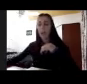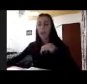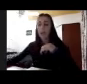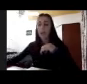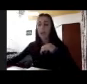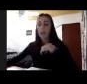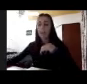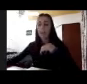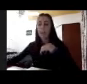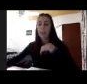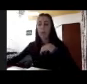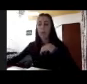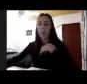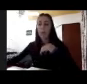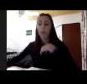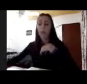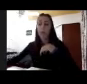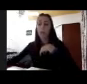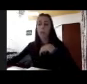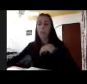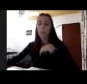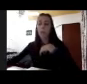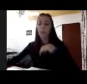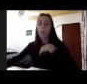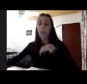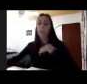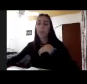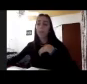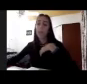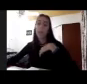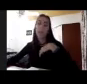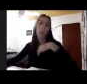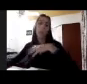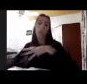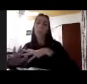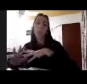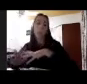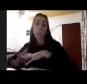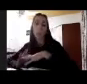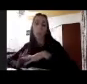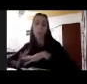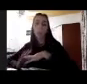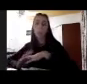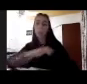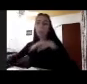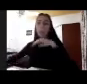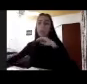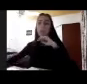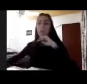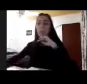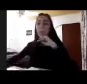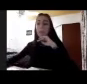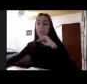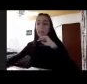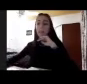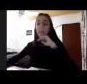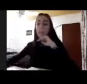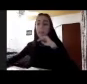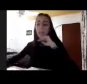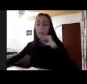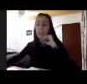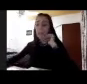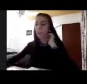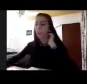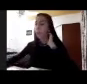en cada planta quizá me encuentro con estos espacios que pueden ser utilizados por cualquier usuario, no solamente de